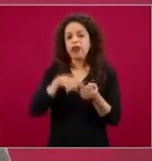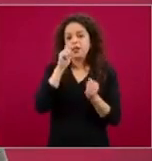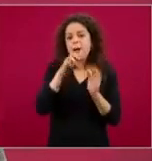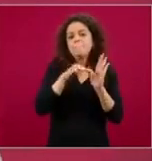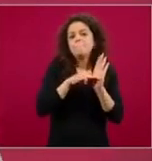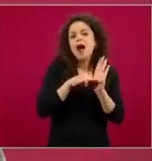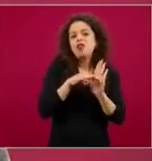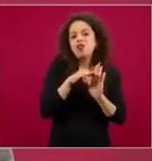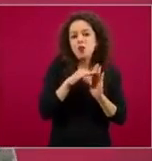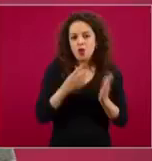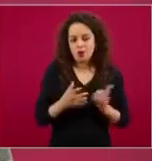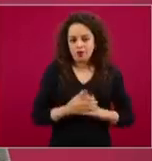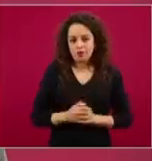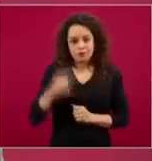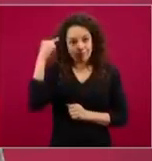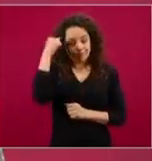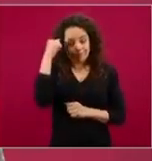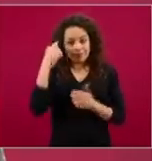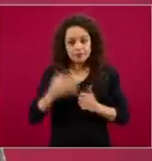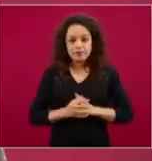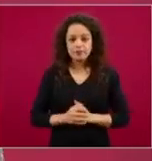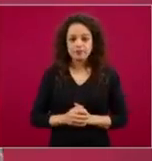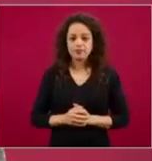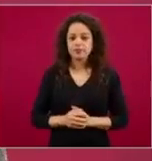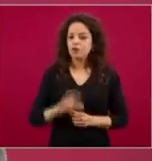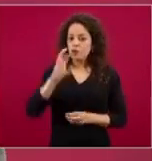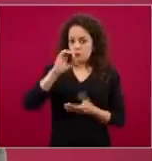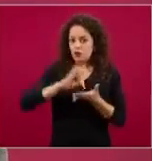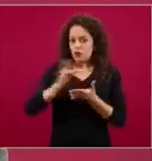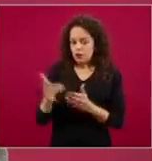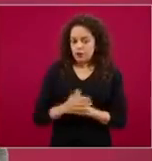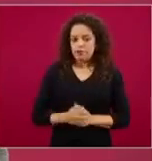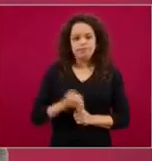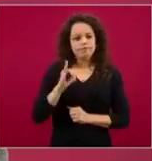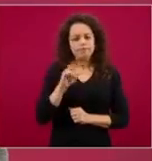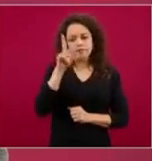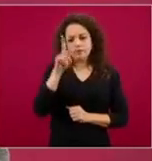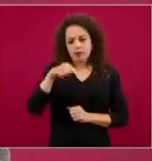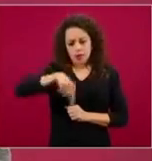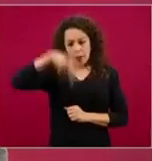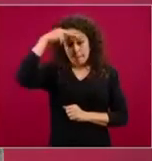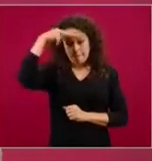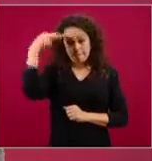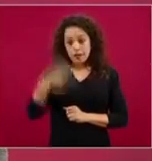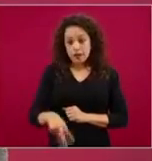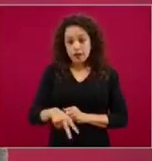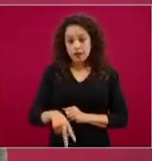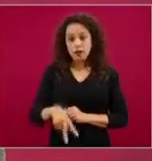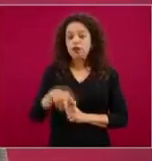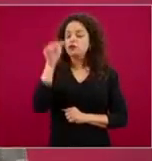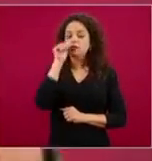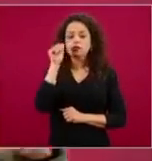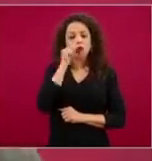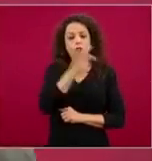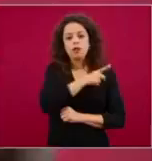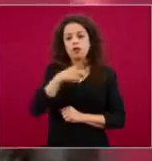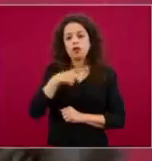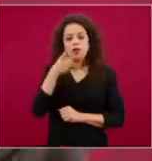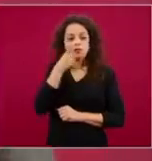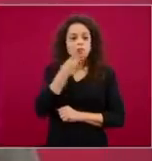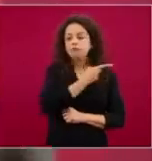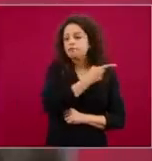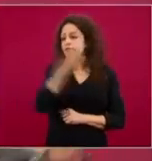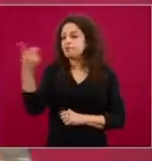gracias. Definitivamente, el pueblo de México merece siempre agradecimiento. El pueblo es una